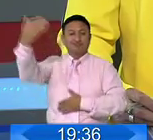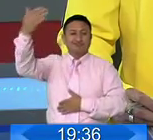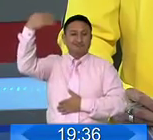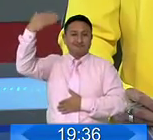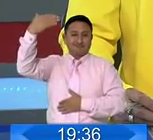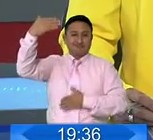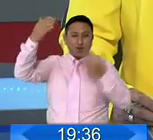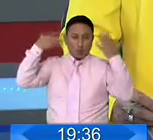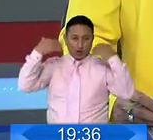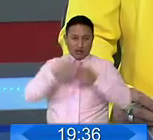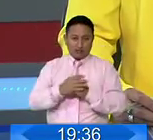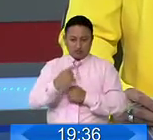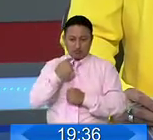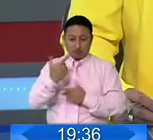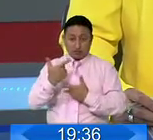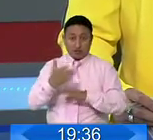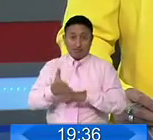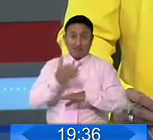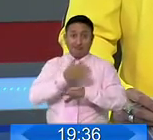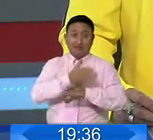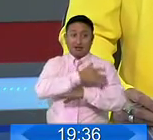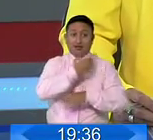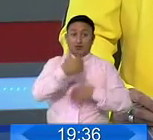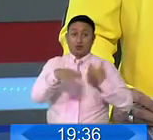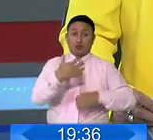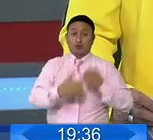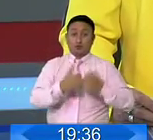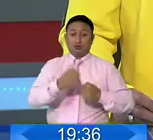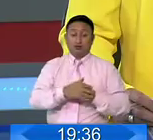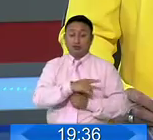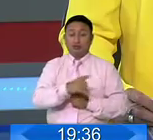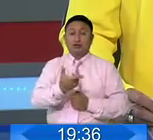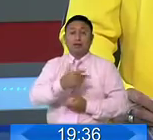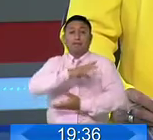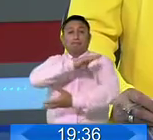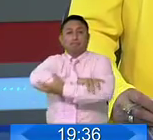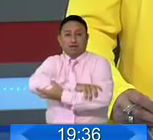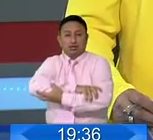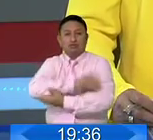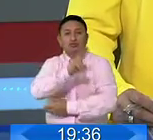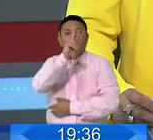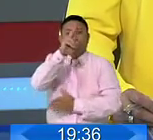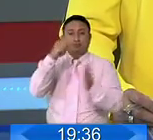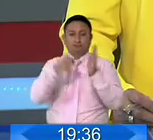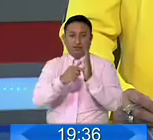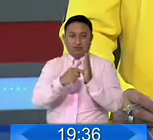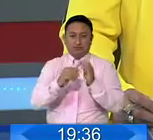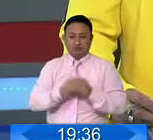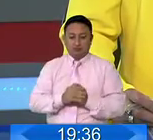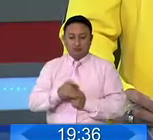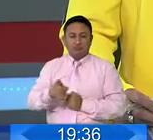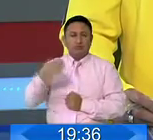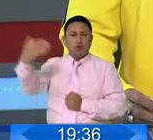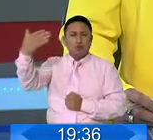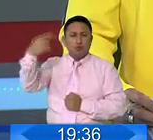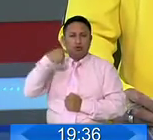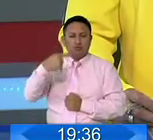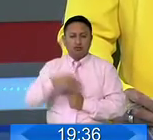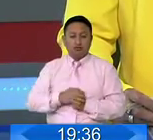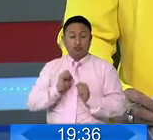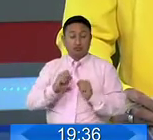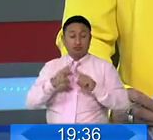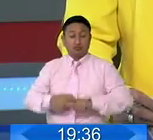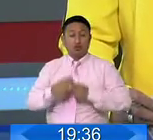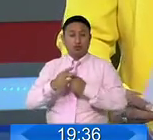se pronunció en torno a los hechos que se generaron el pasado fin de semana en el Malecón 2000. El burgomaestre aseguró que dará paso a